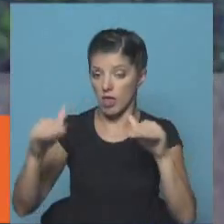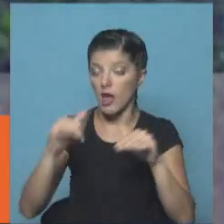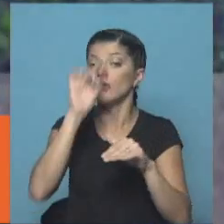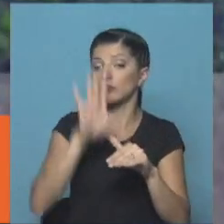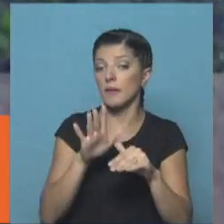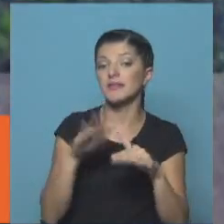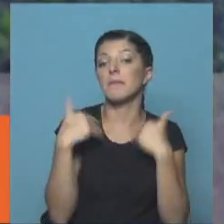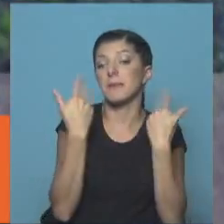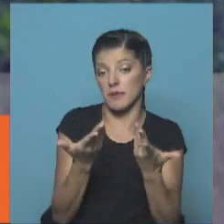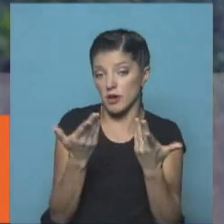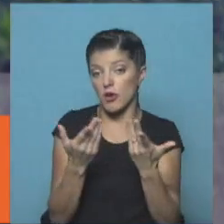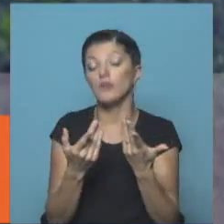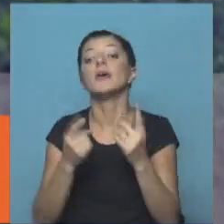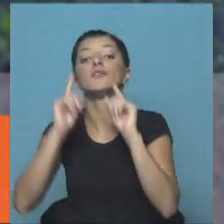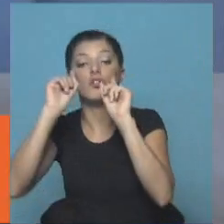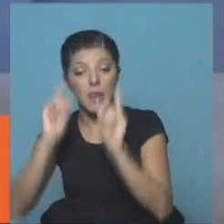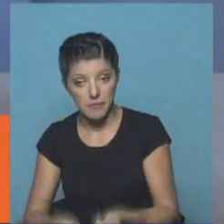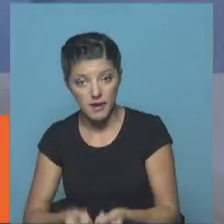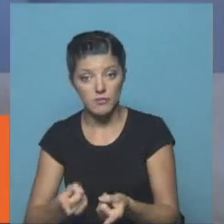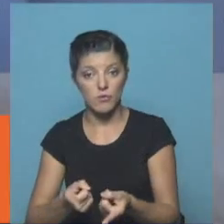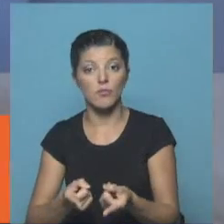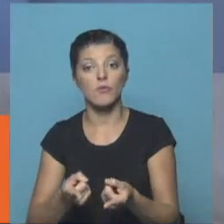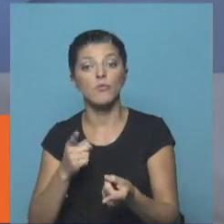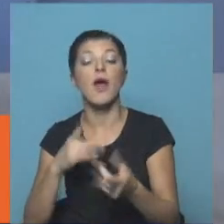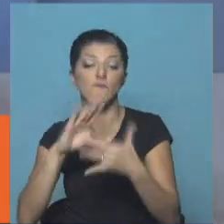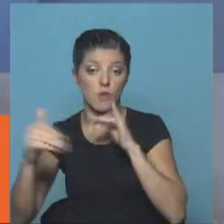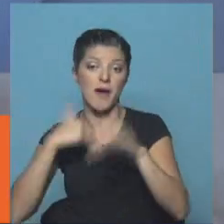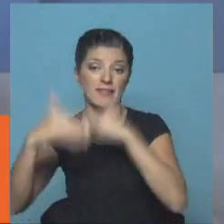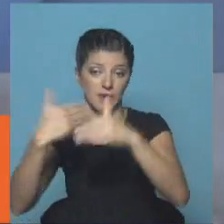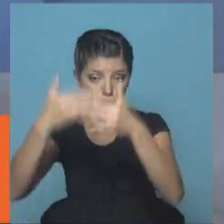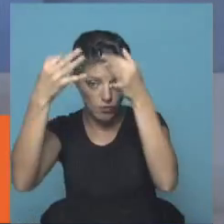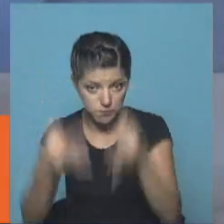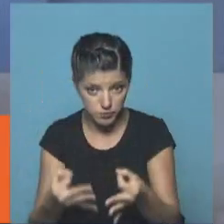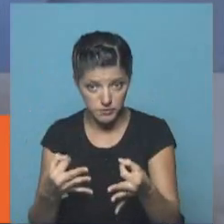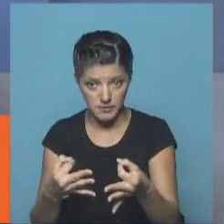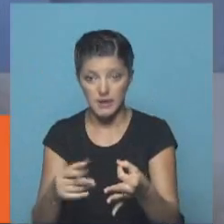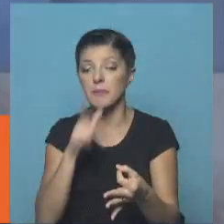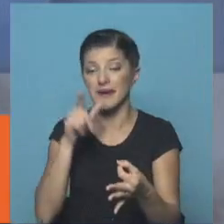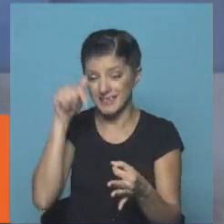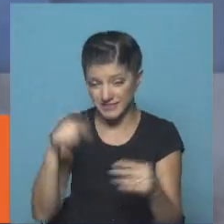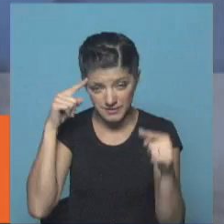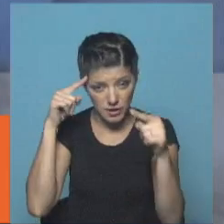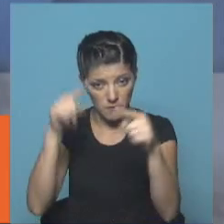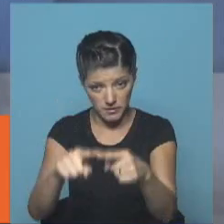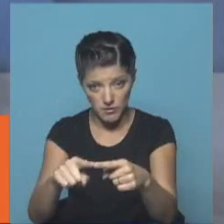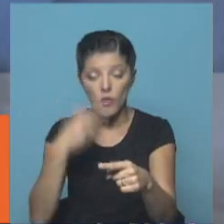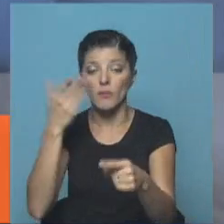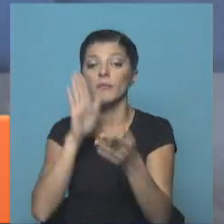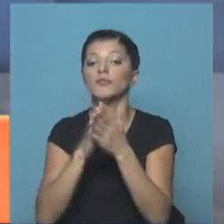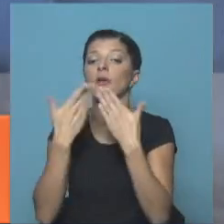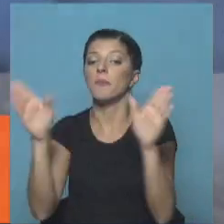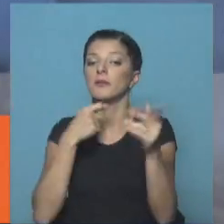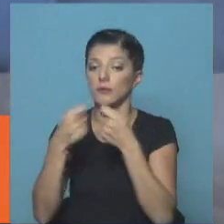solamente privilegios, sino también sea realmente una capacidad de desarrollo, que es un poco, creo que el gran horizonte que tenemos cuando hablamos de libre